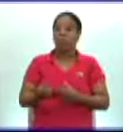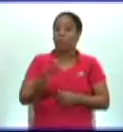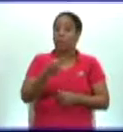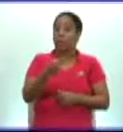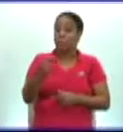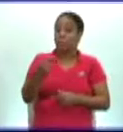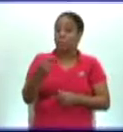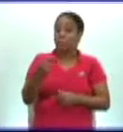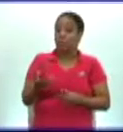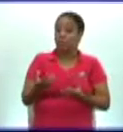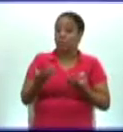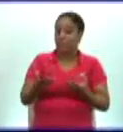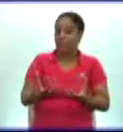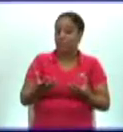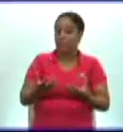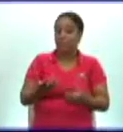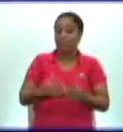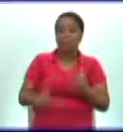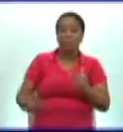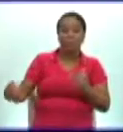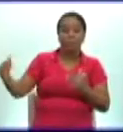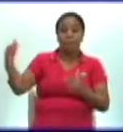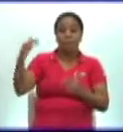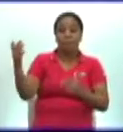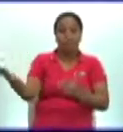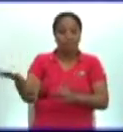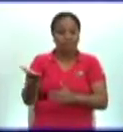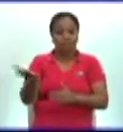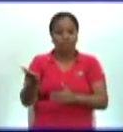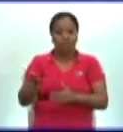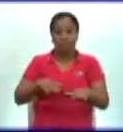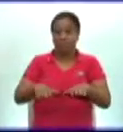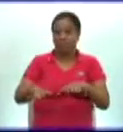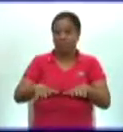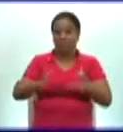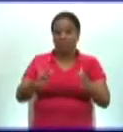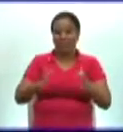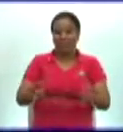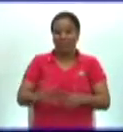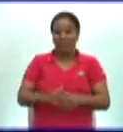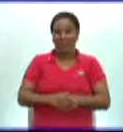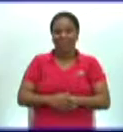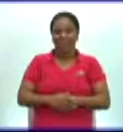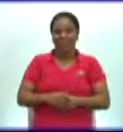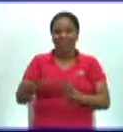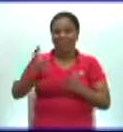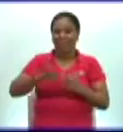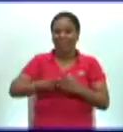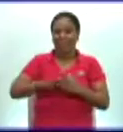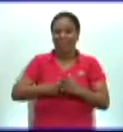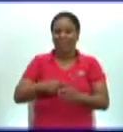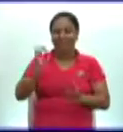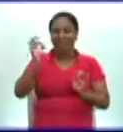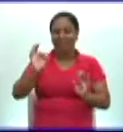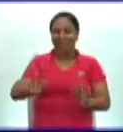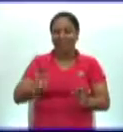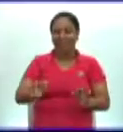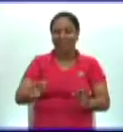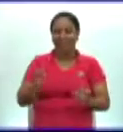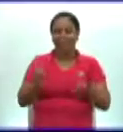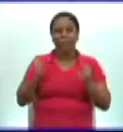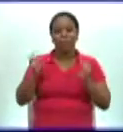masa, mayor será la rapidez con que se mueve el cuerpo para una misma